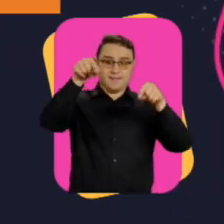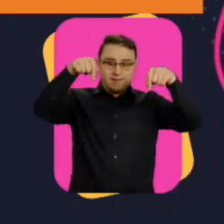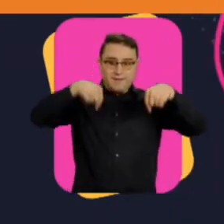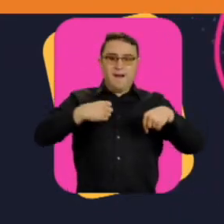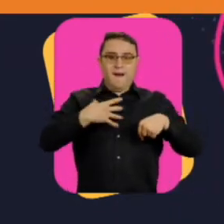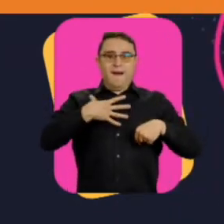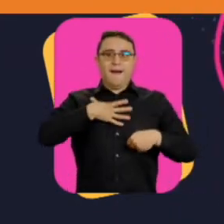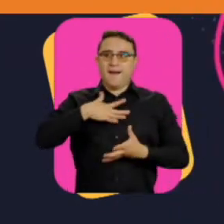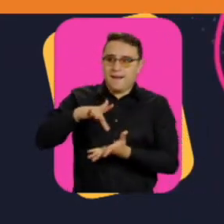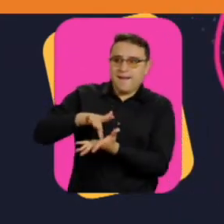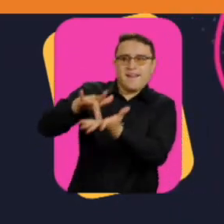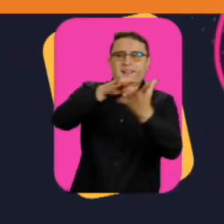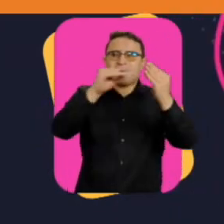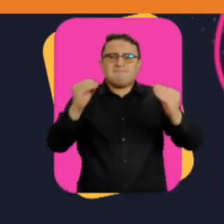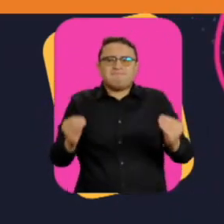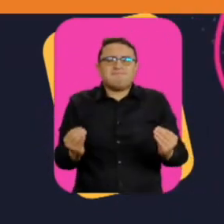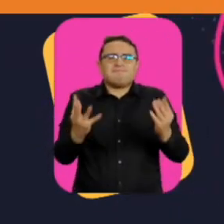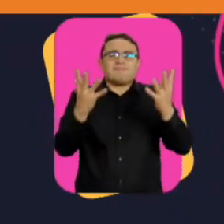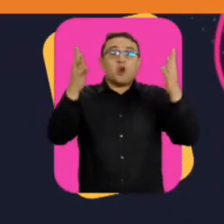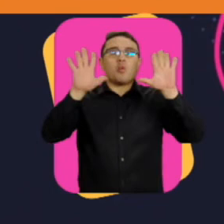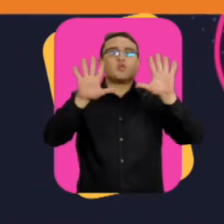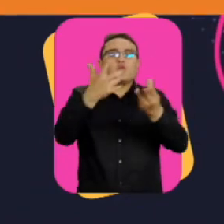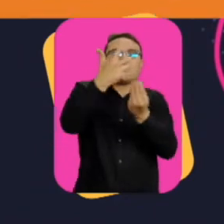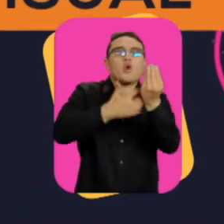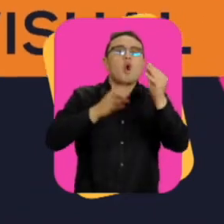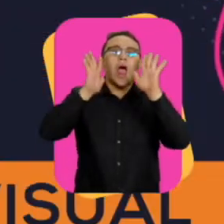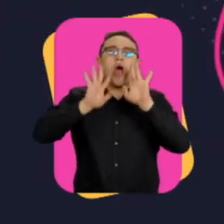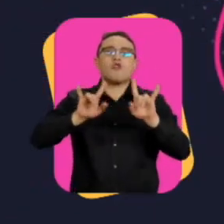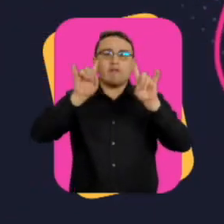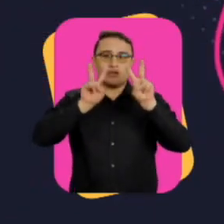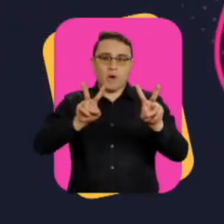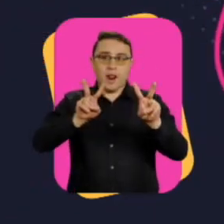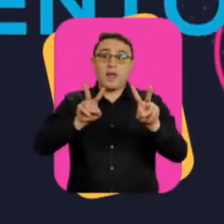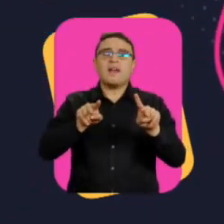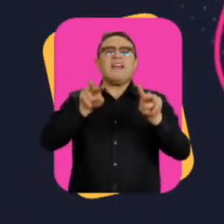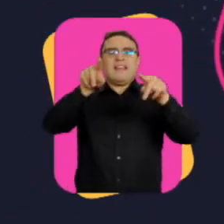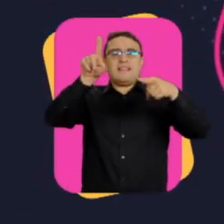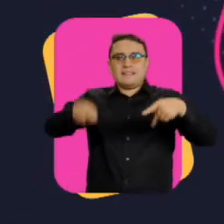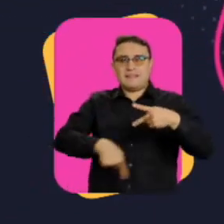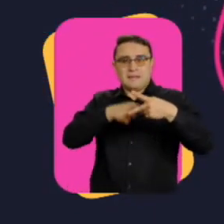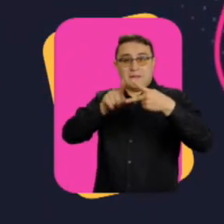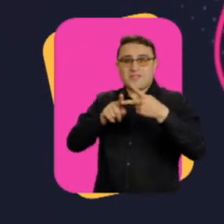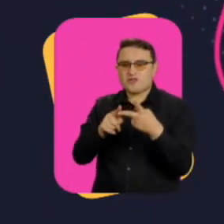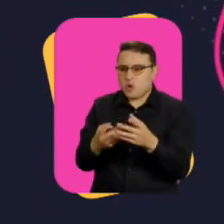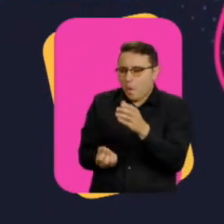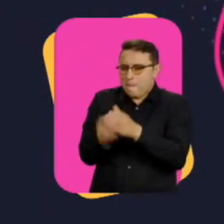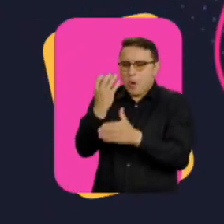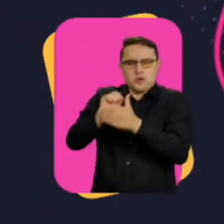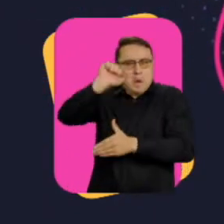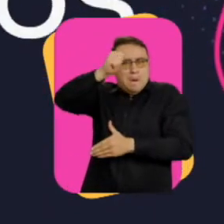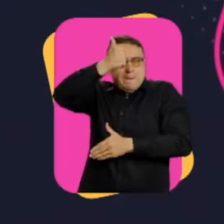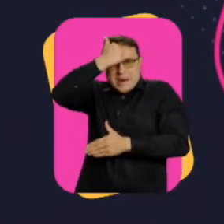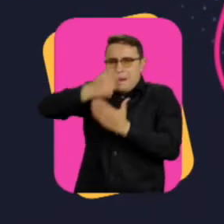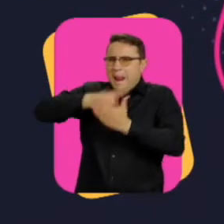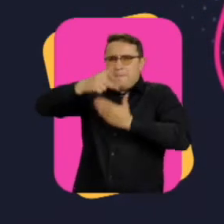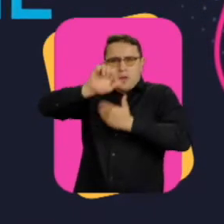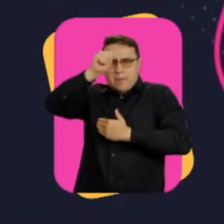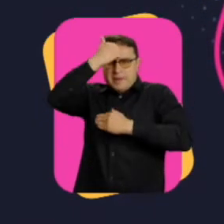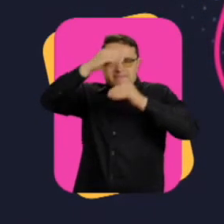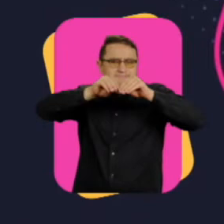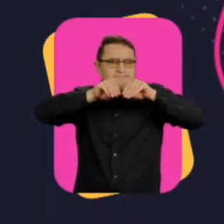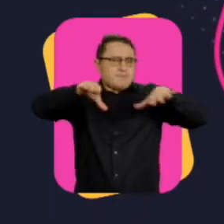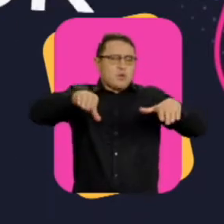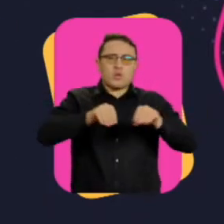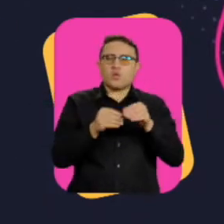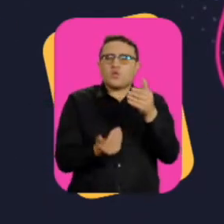oportunidad de participar en eventos del sector audiovisual y realizar lanzamientos de sus principales producciones y proyectos, como